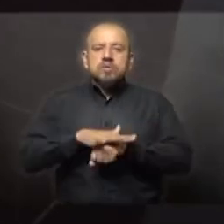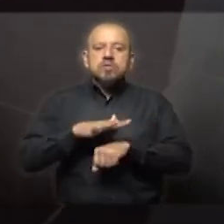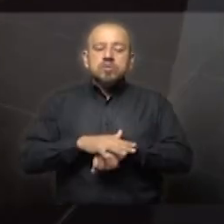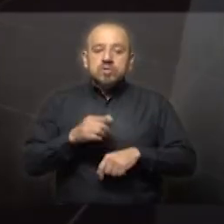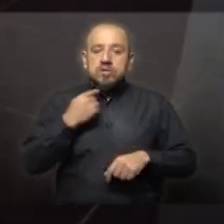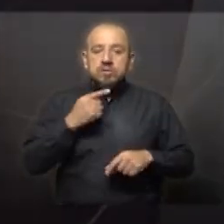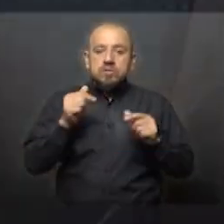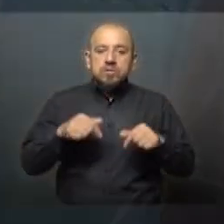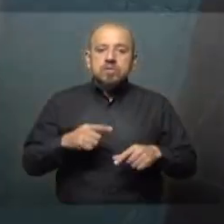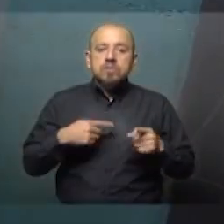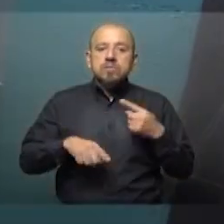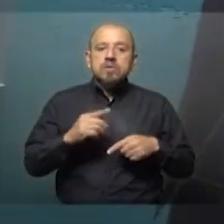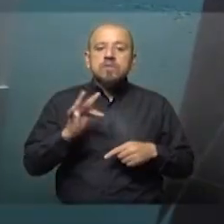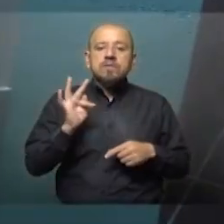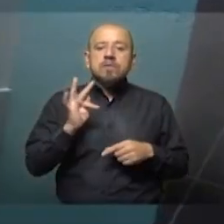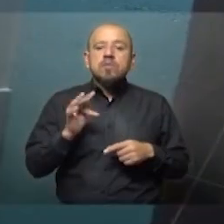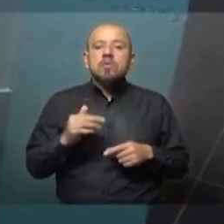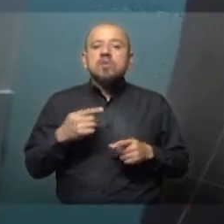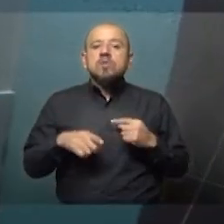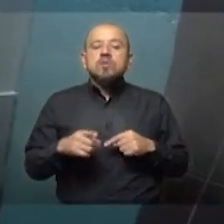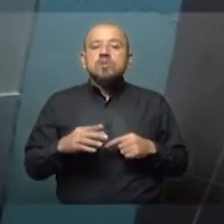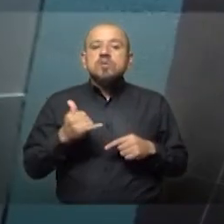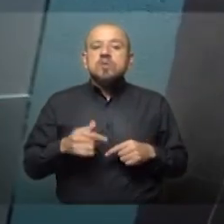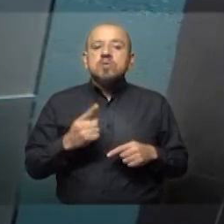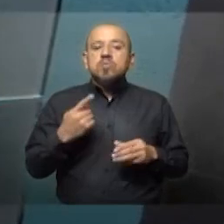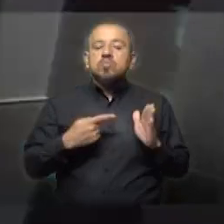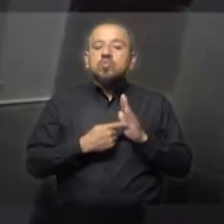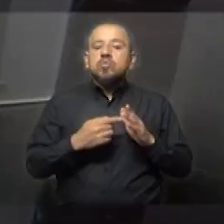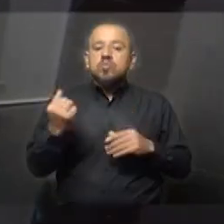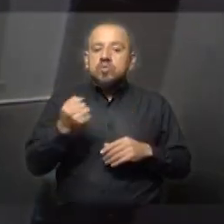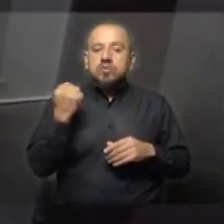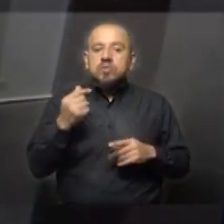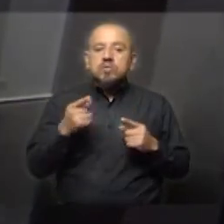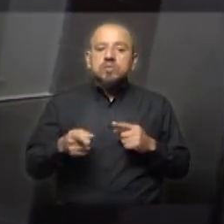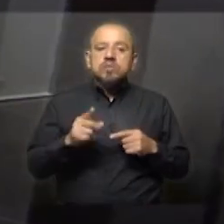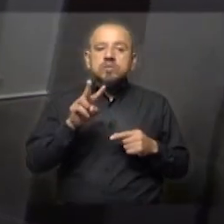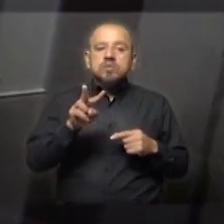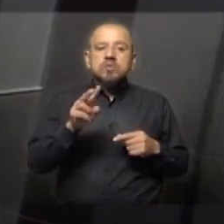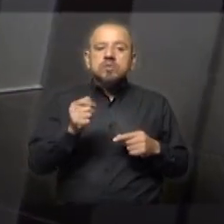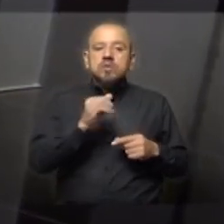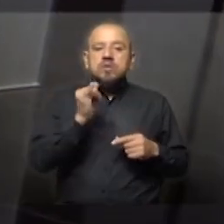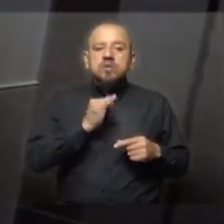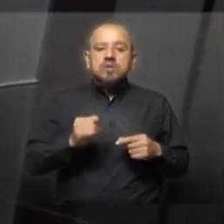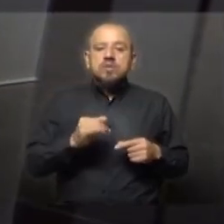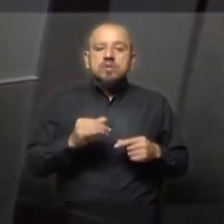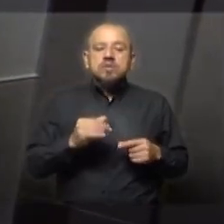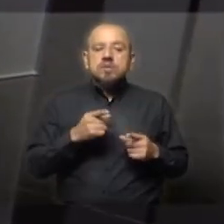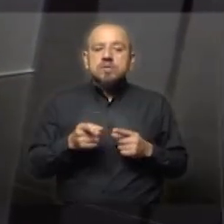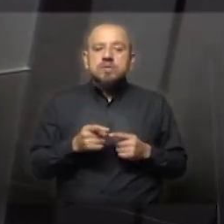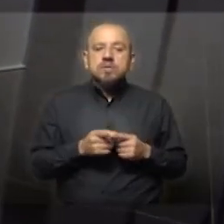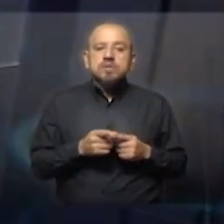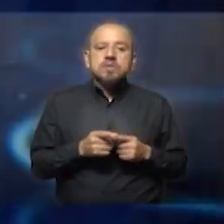para el hoy pero el feminismo de la compensación tiene un punto de arranque en una en una premisa que va Ferreira establece